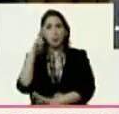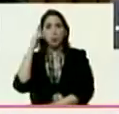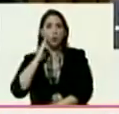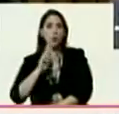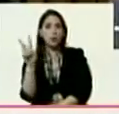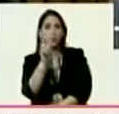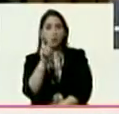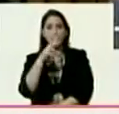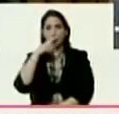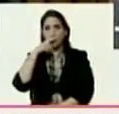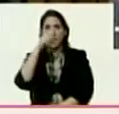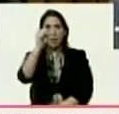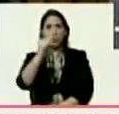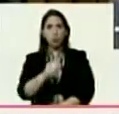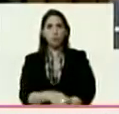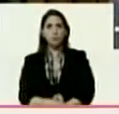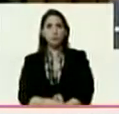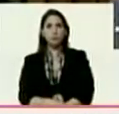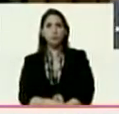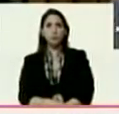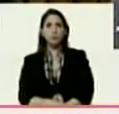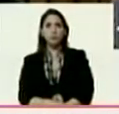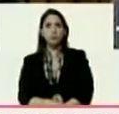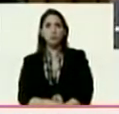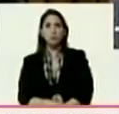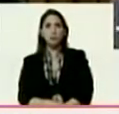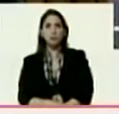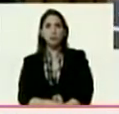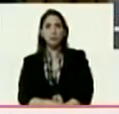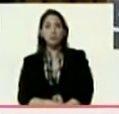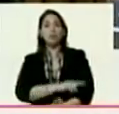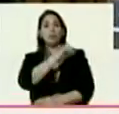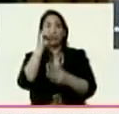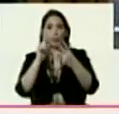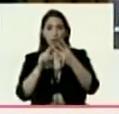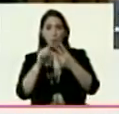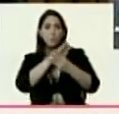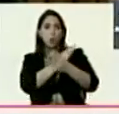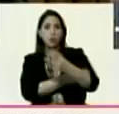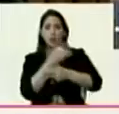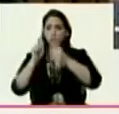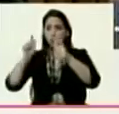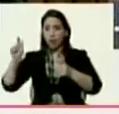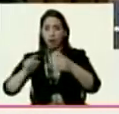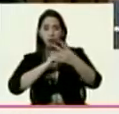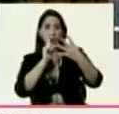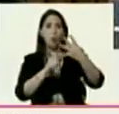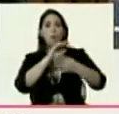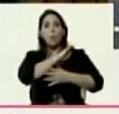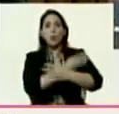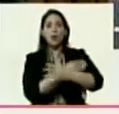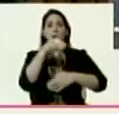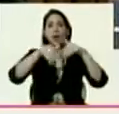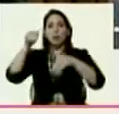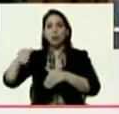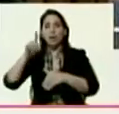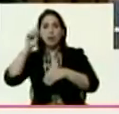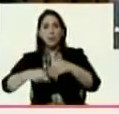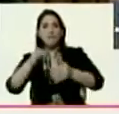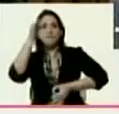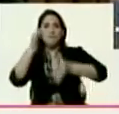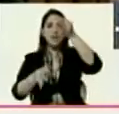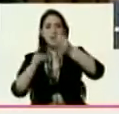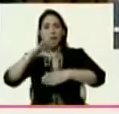Bolivariana de Venezuela, ciudadano Nicolás Maduro Moros, al Poder Ciudadano, al Poder Electoral y al Fiscal General